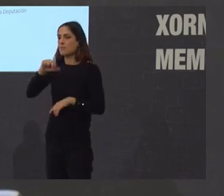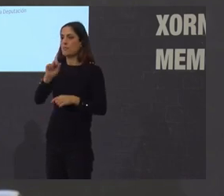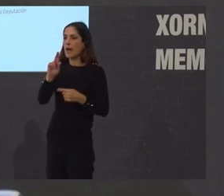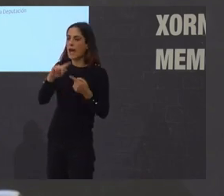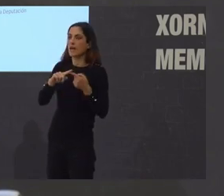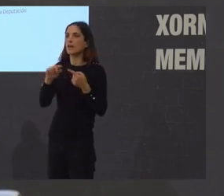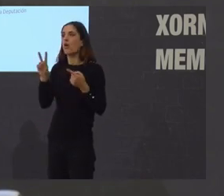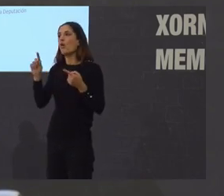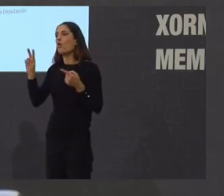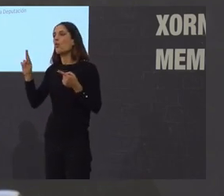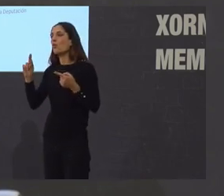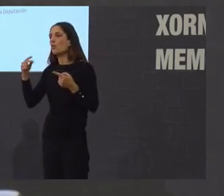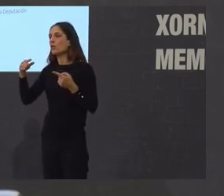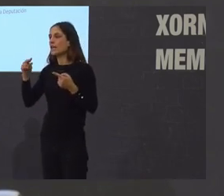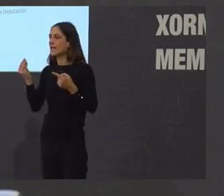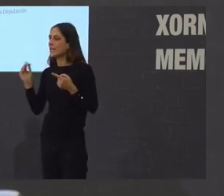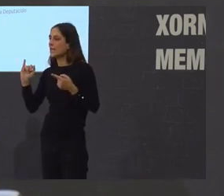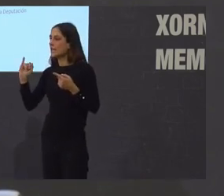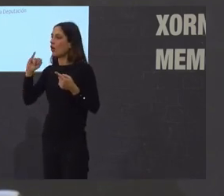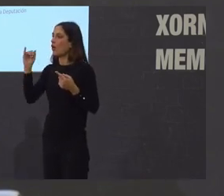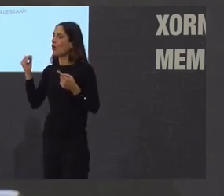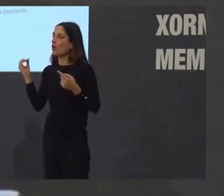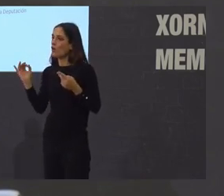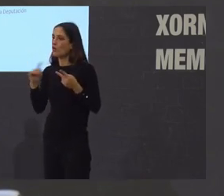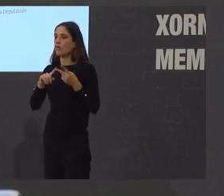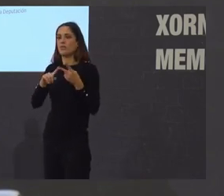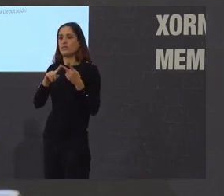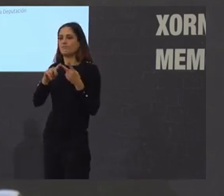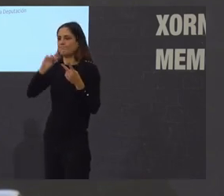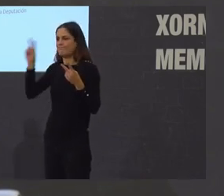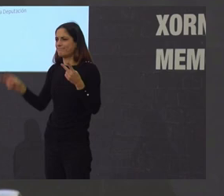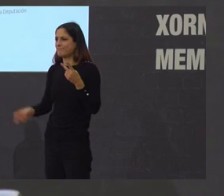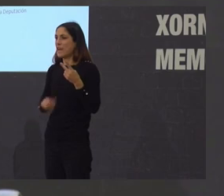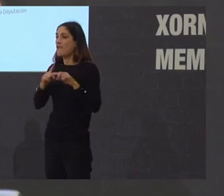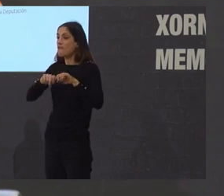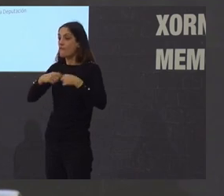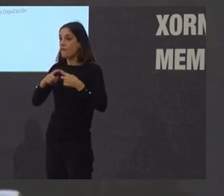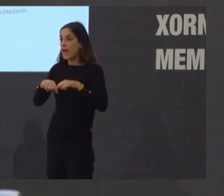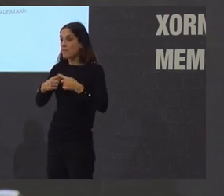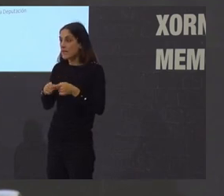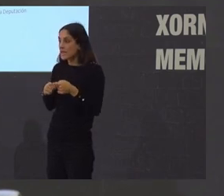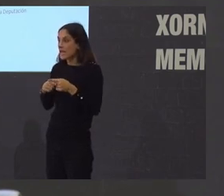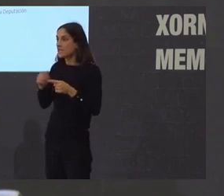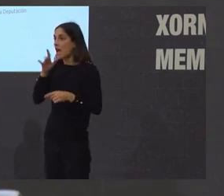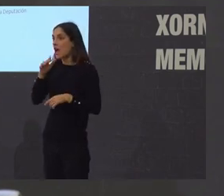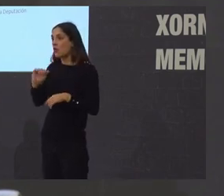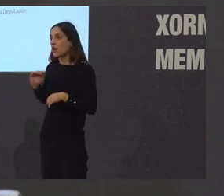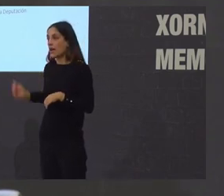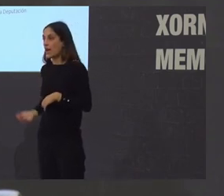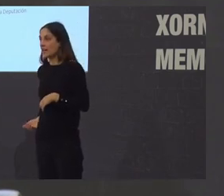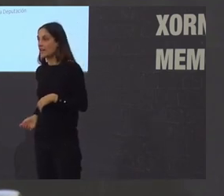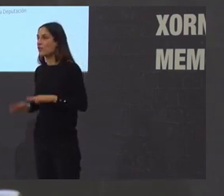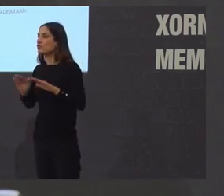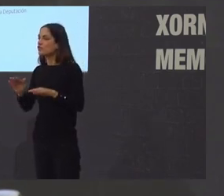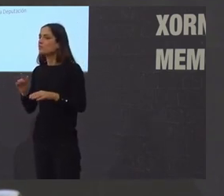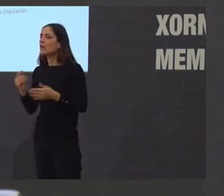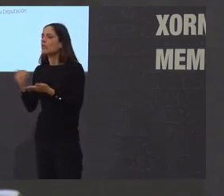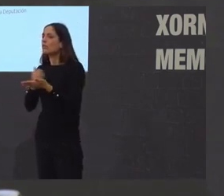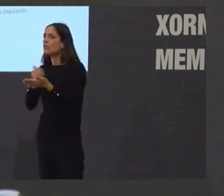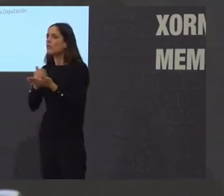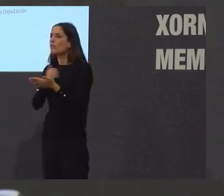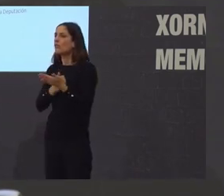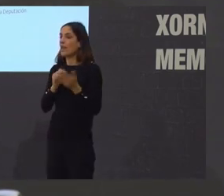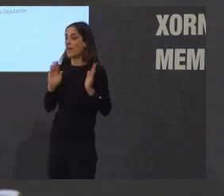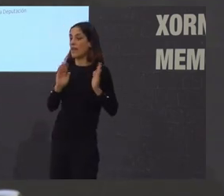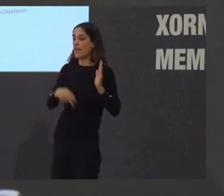Urquijo, están los Daurelá, están esas familias que hicieron su fortuna después del golpe del 39. Por lo tanto,